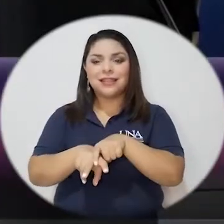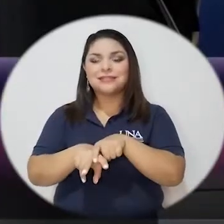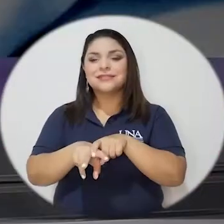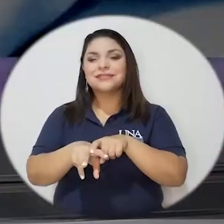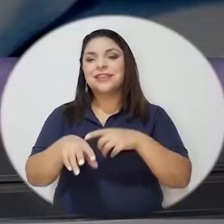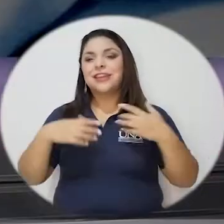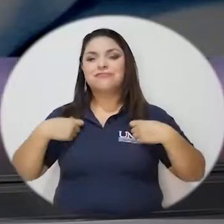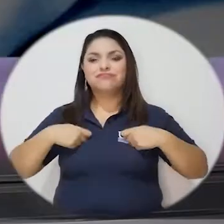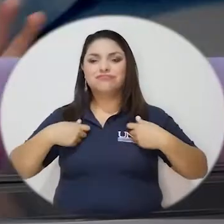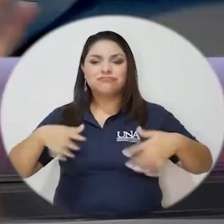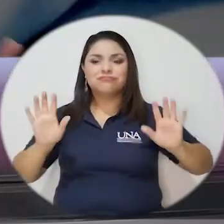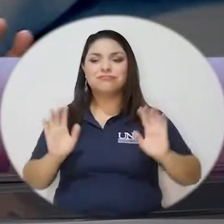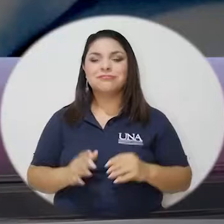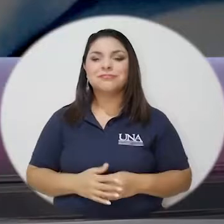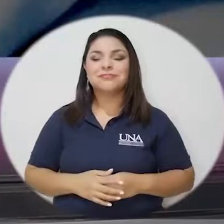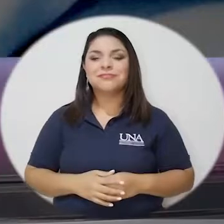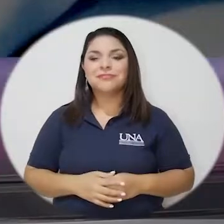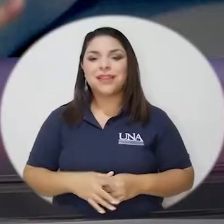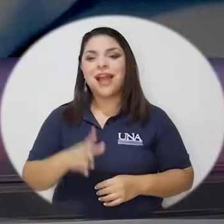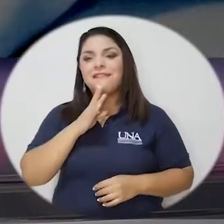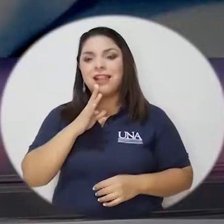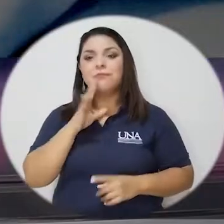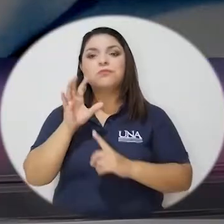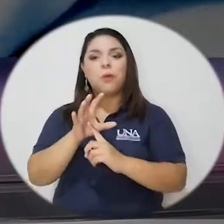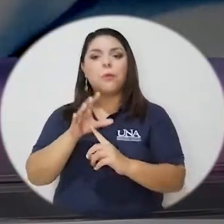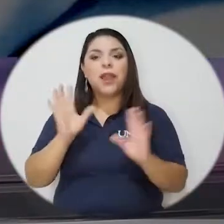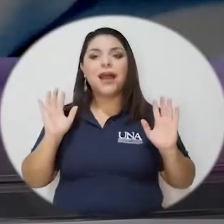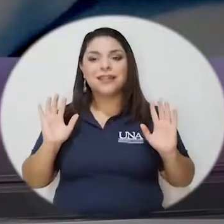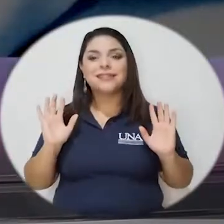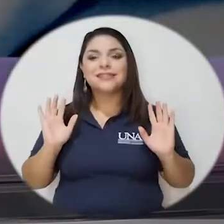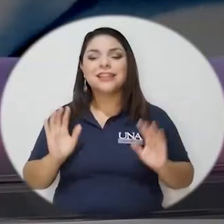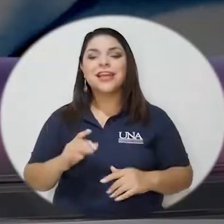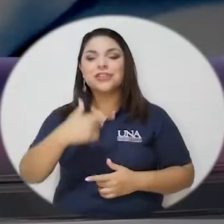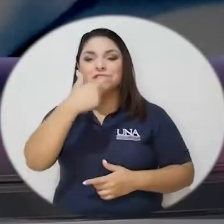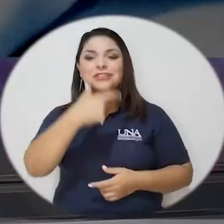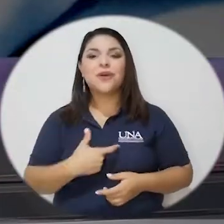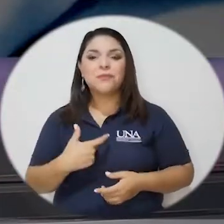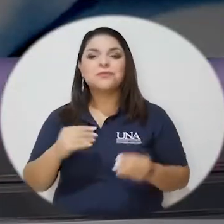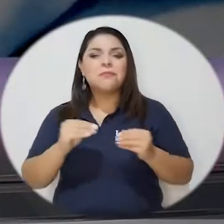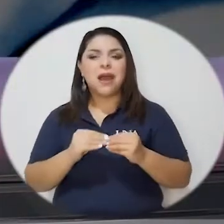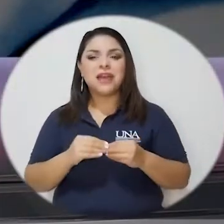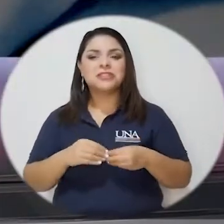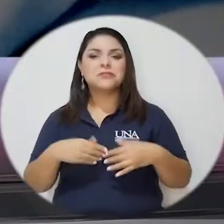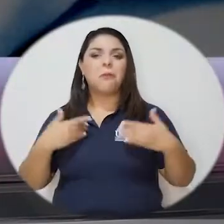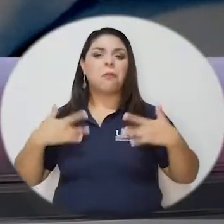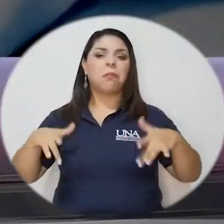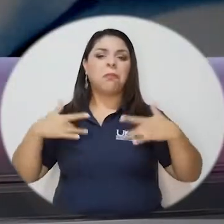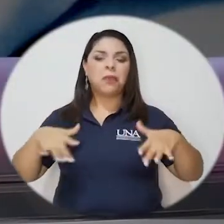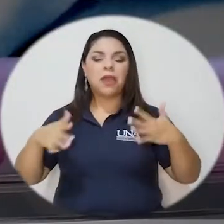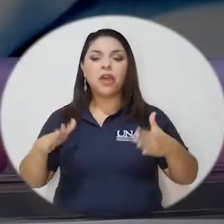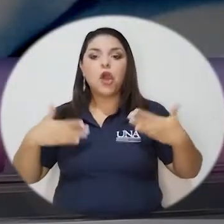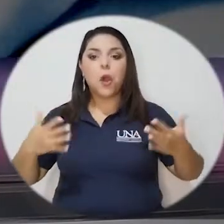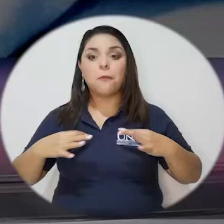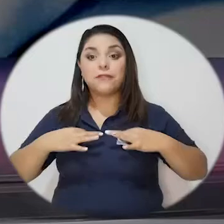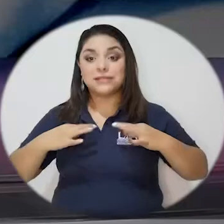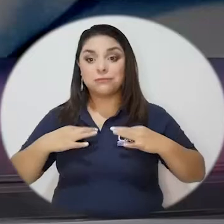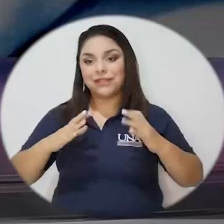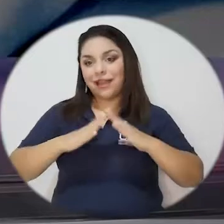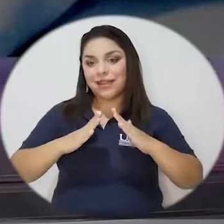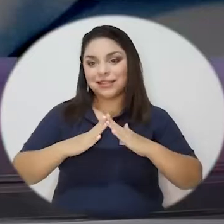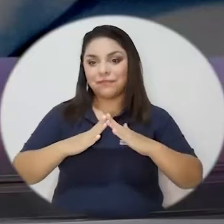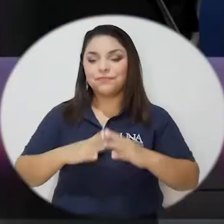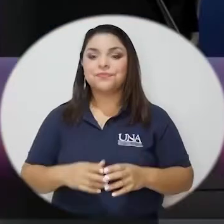y si seamos honestos, o sea, don Olman, hablemos popularmente, o sea, somos más distendidos en cómo